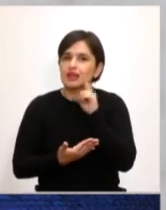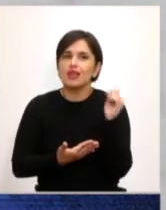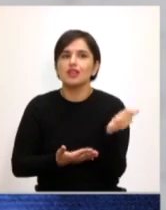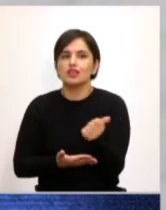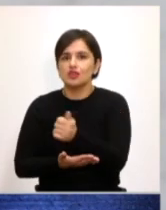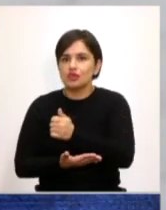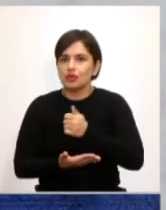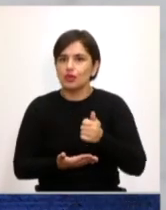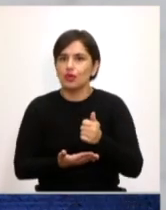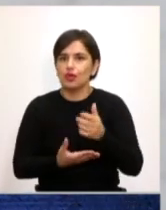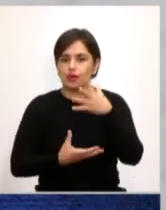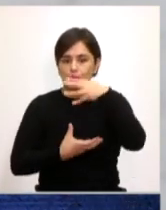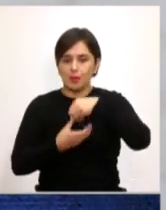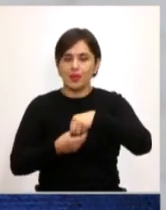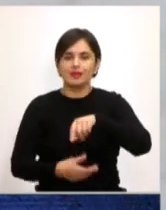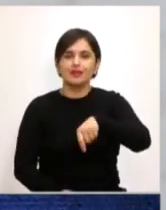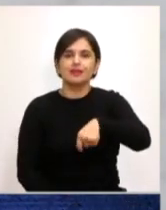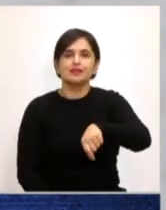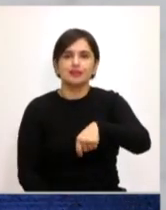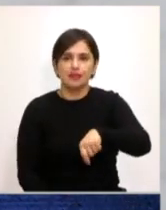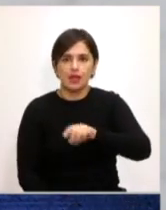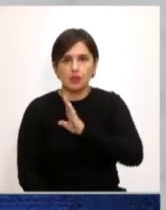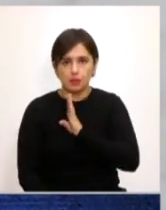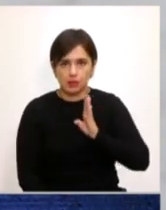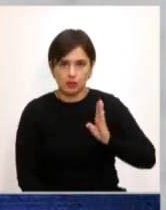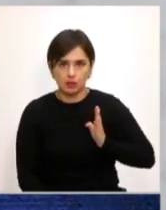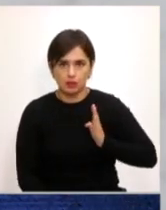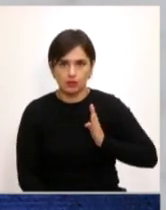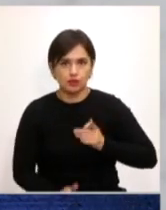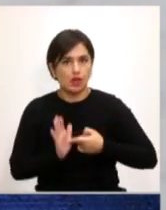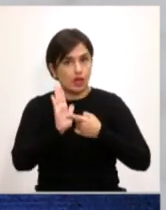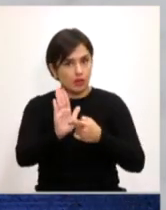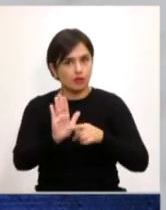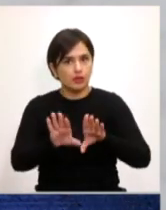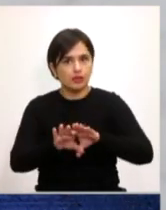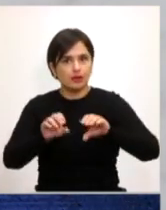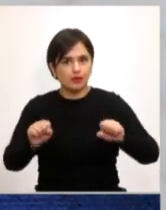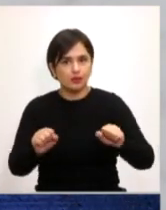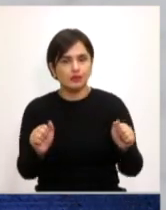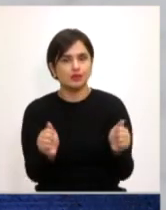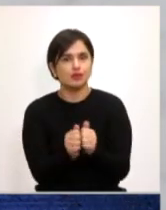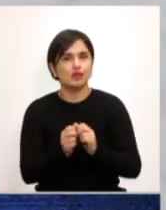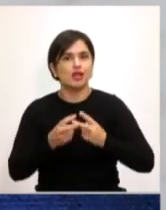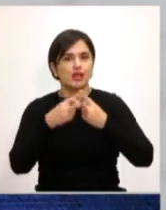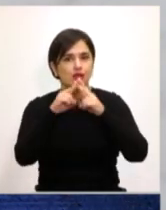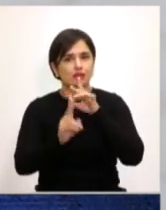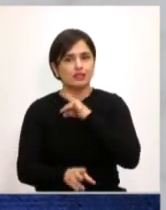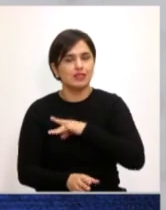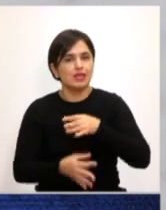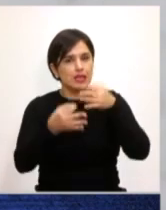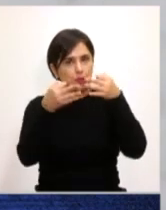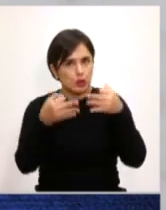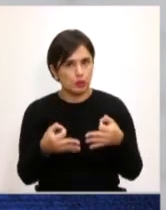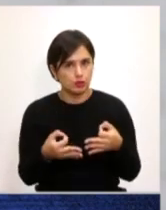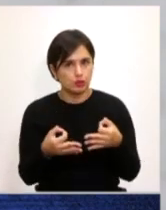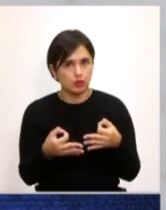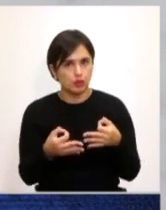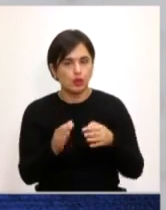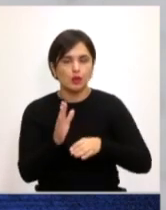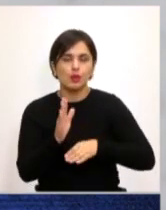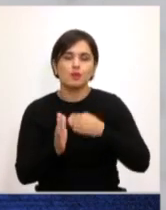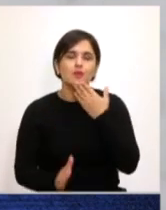de todos quienes conformamos este Senado y reflejan nuestro compromiso con la construcción de un Chile más justo y más